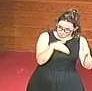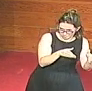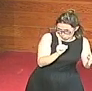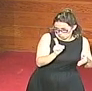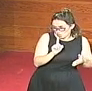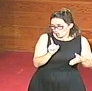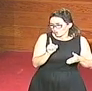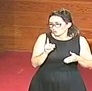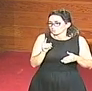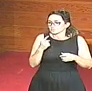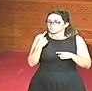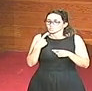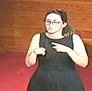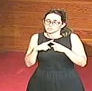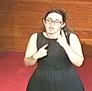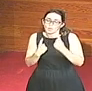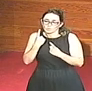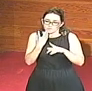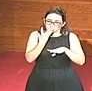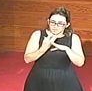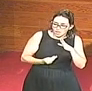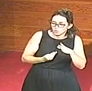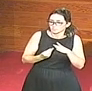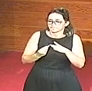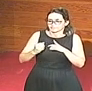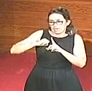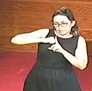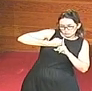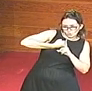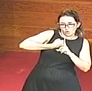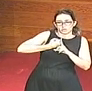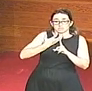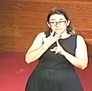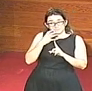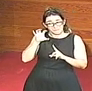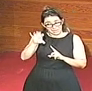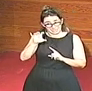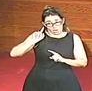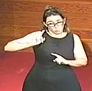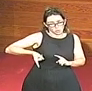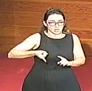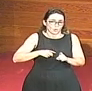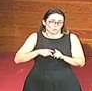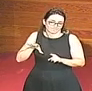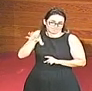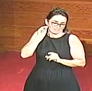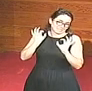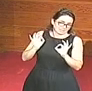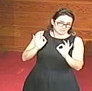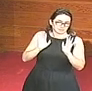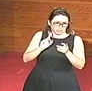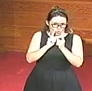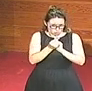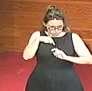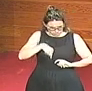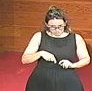damos por hecho ciertas anomalías y cierta represión en países autoritarios. Pero ¿qué pasa cuando lo tenemos aquí en casa,